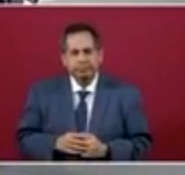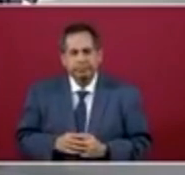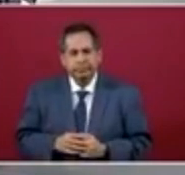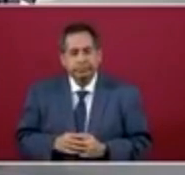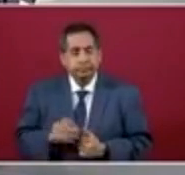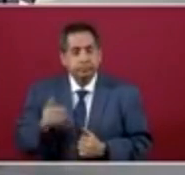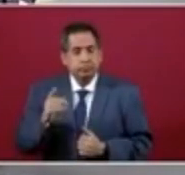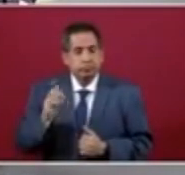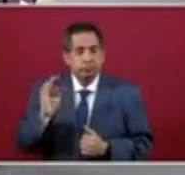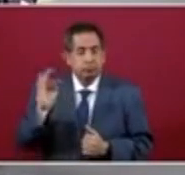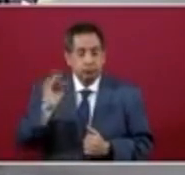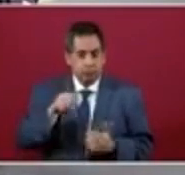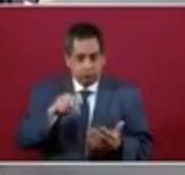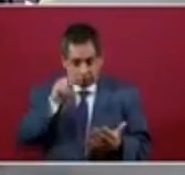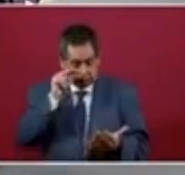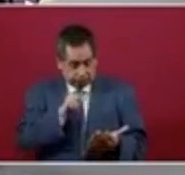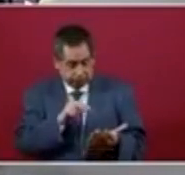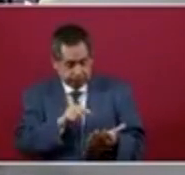actos